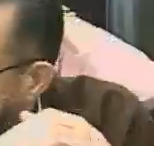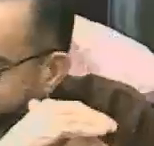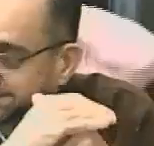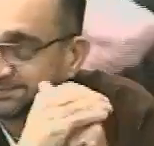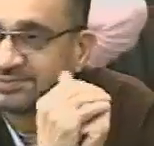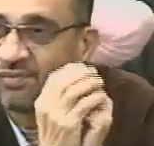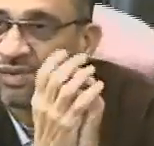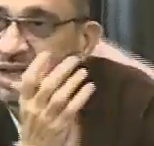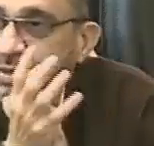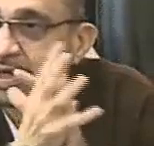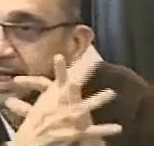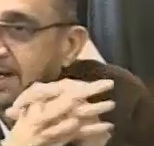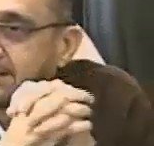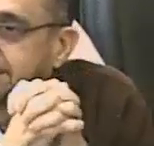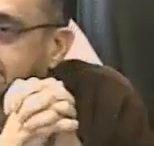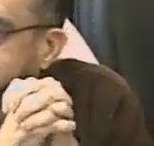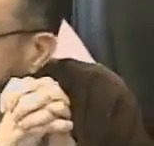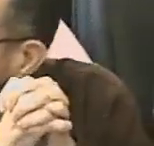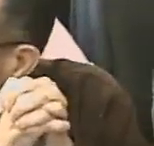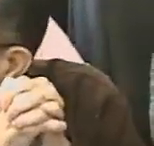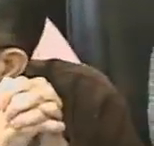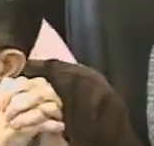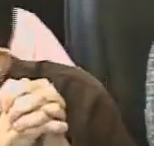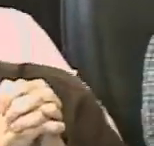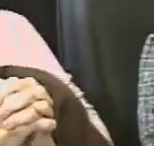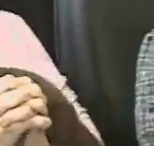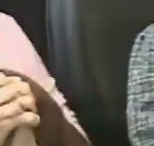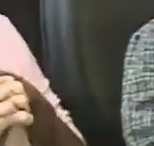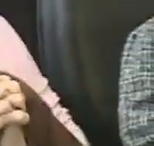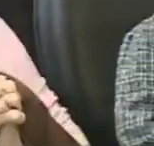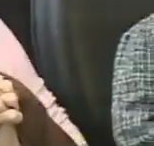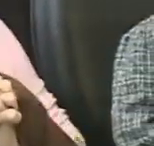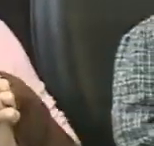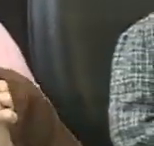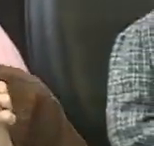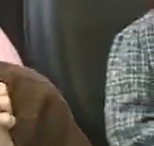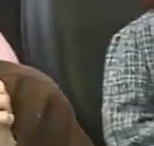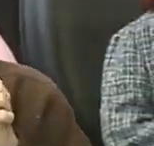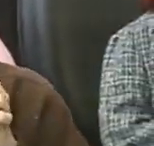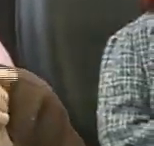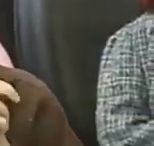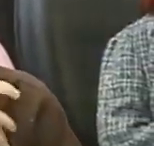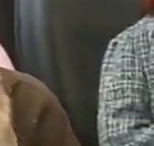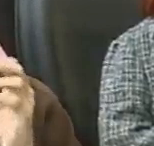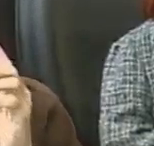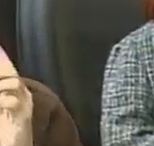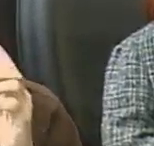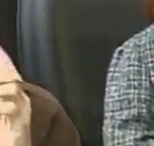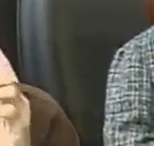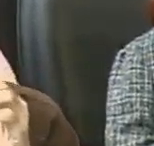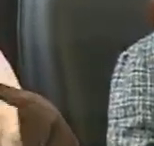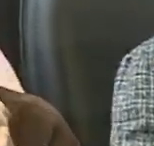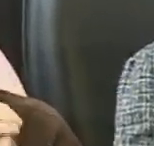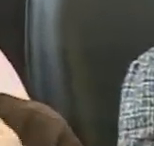8.120.072 electores. Y a pesar de la campaña